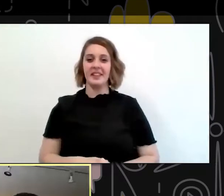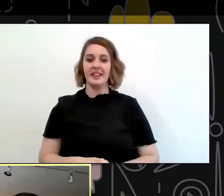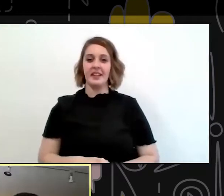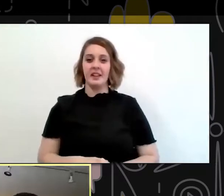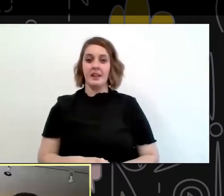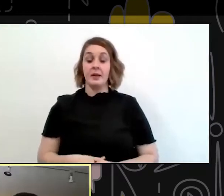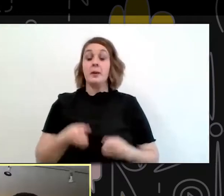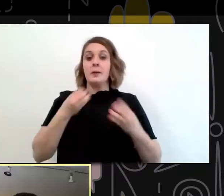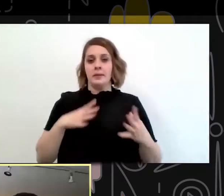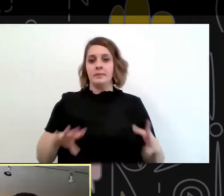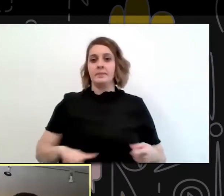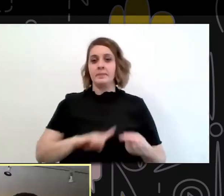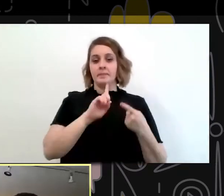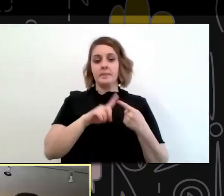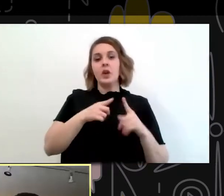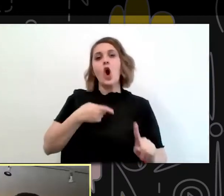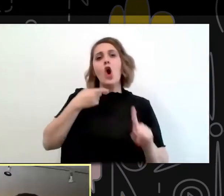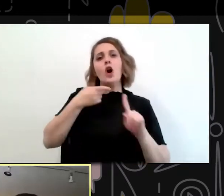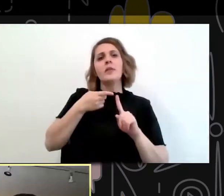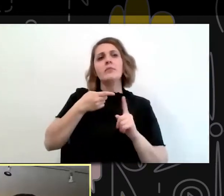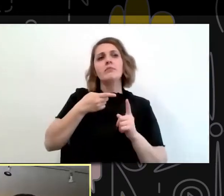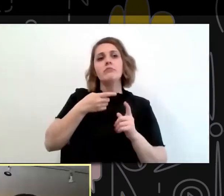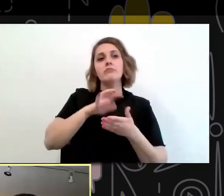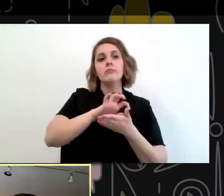Pues bien, el objetivo de este